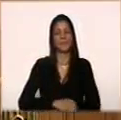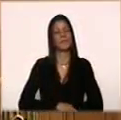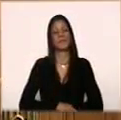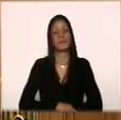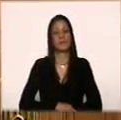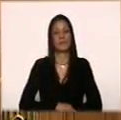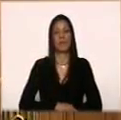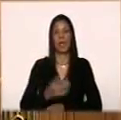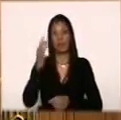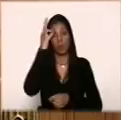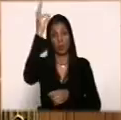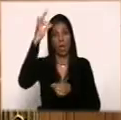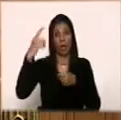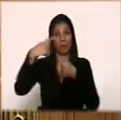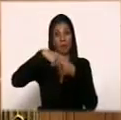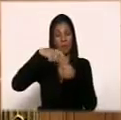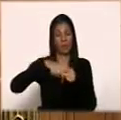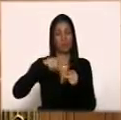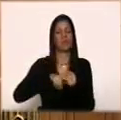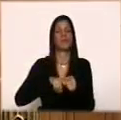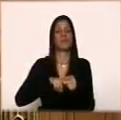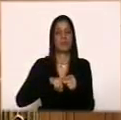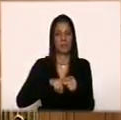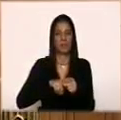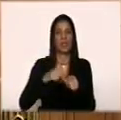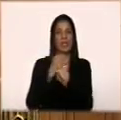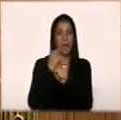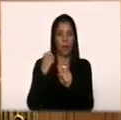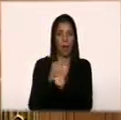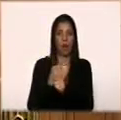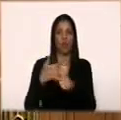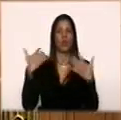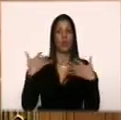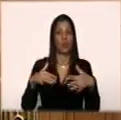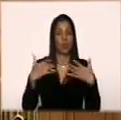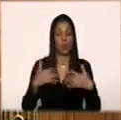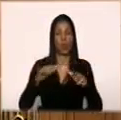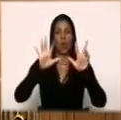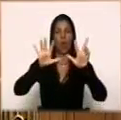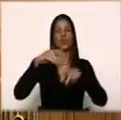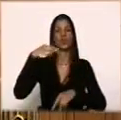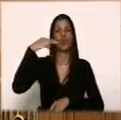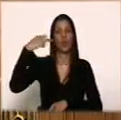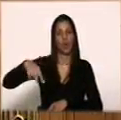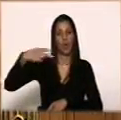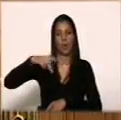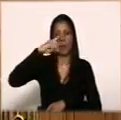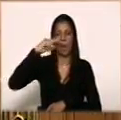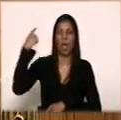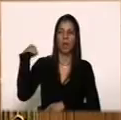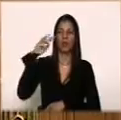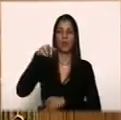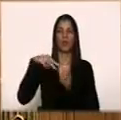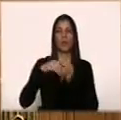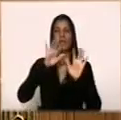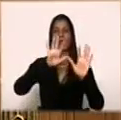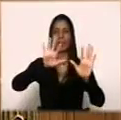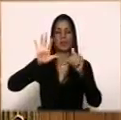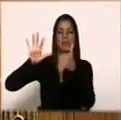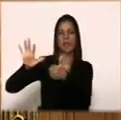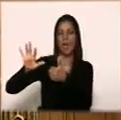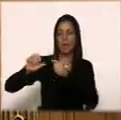Los CPT, un gran despliegue el 8 de noviembre de 2016 en